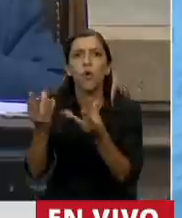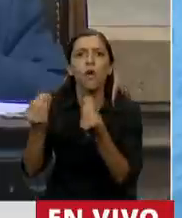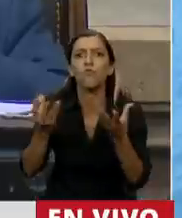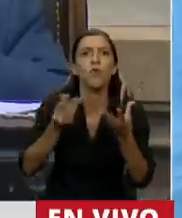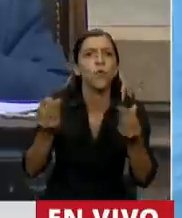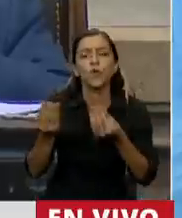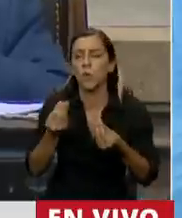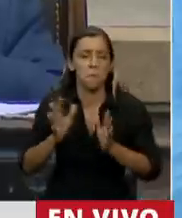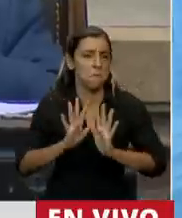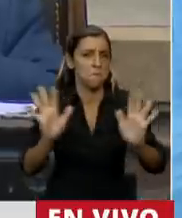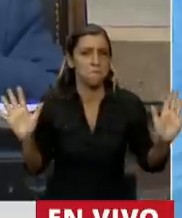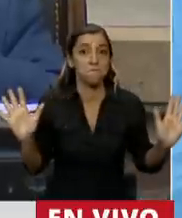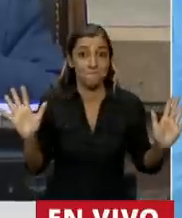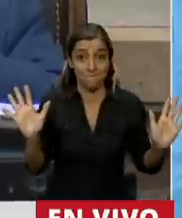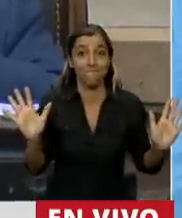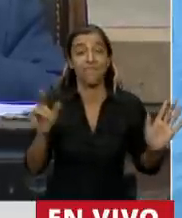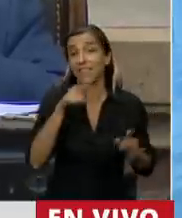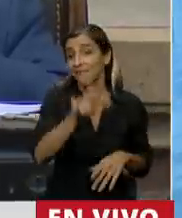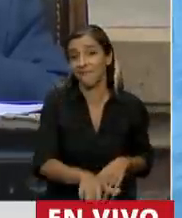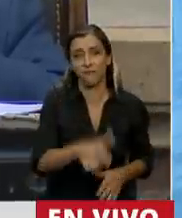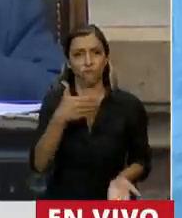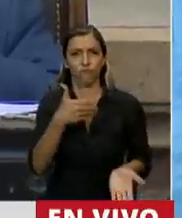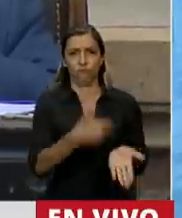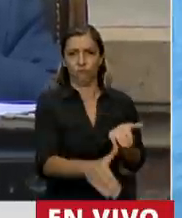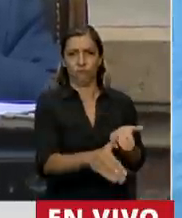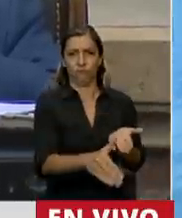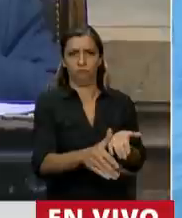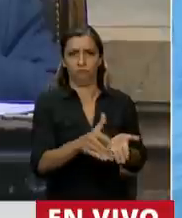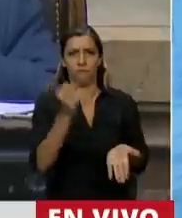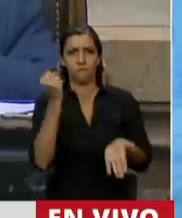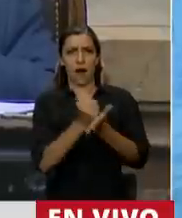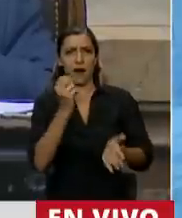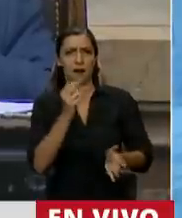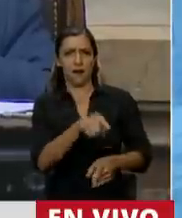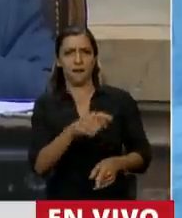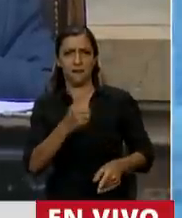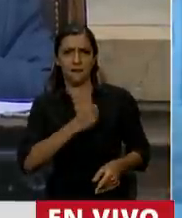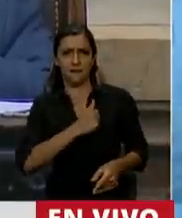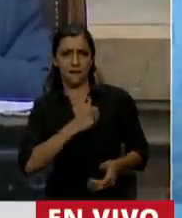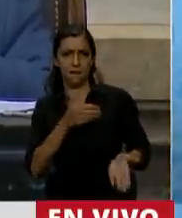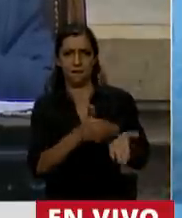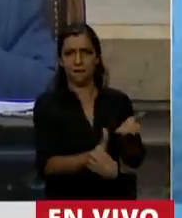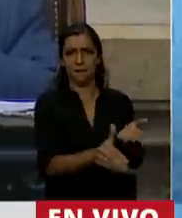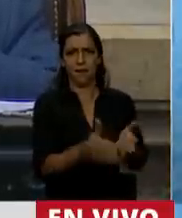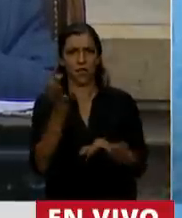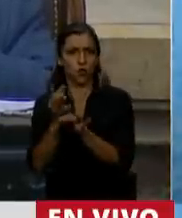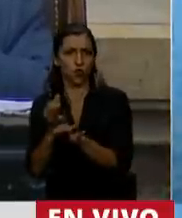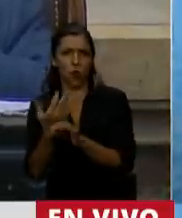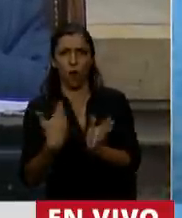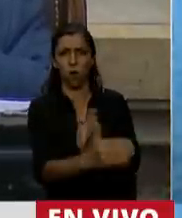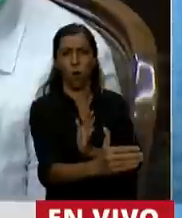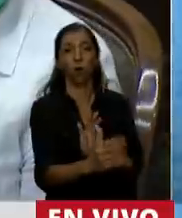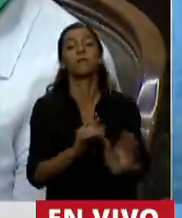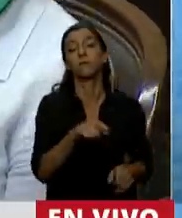suceder, sucesivamente rechazada y enjuiciada por la iglesia, la justicia y la escuela,